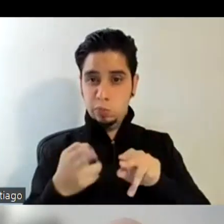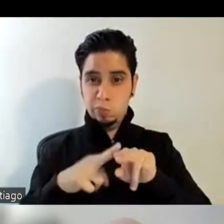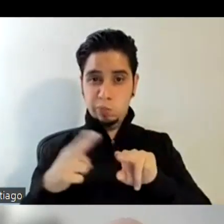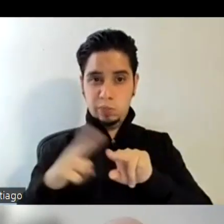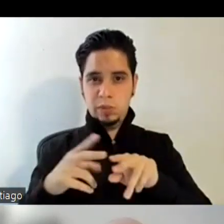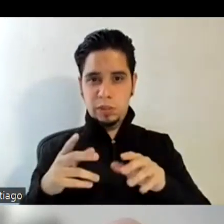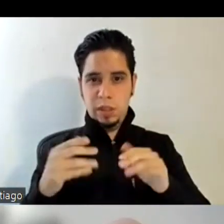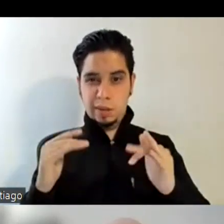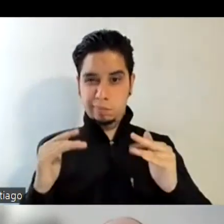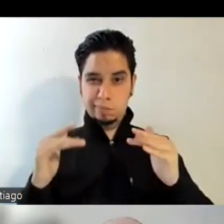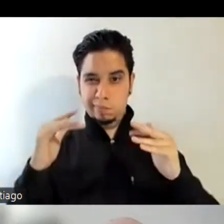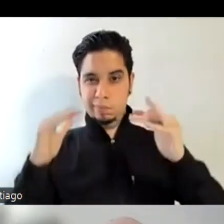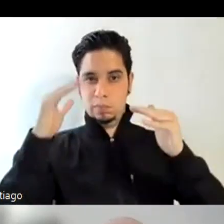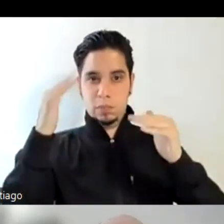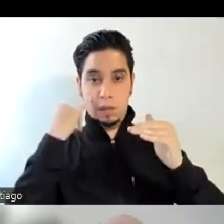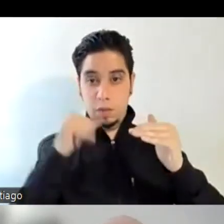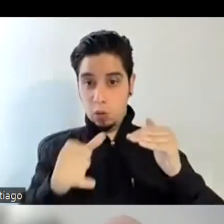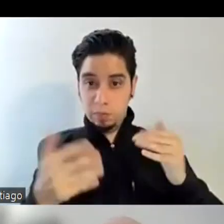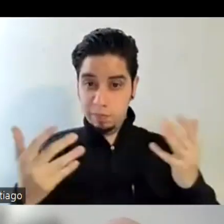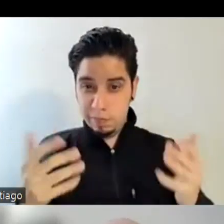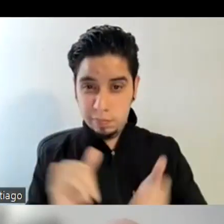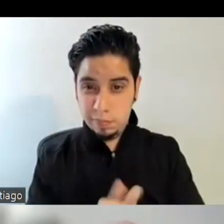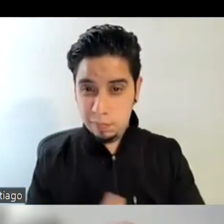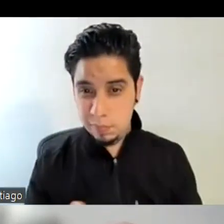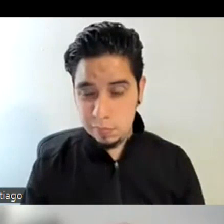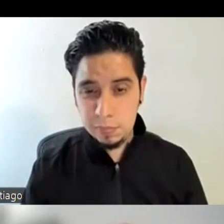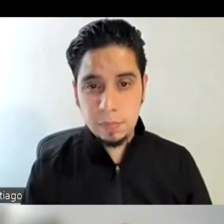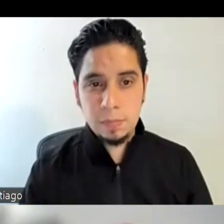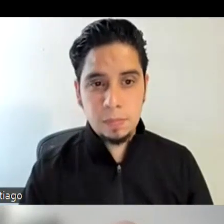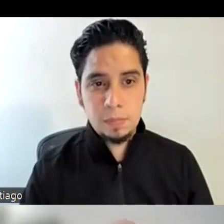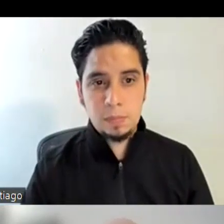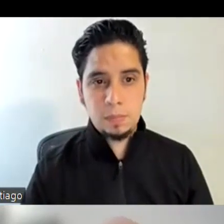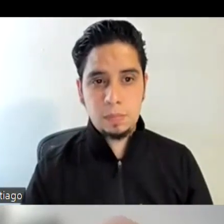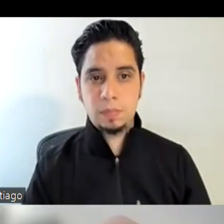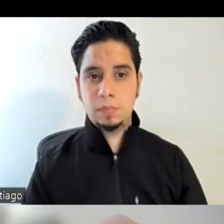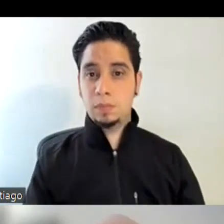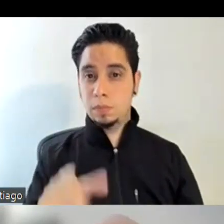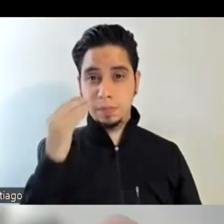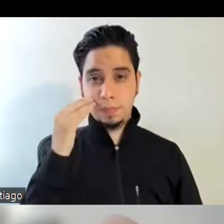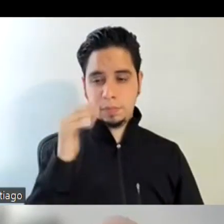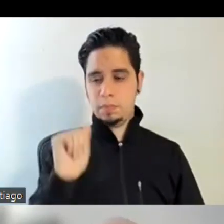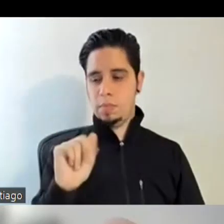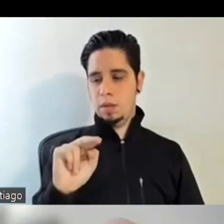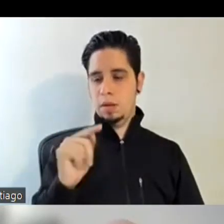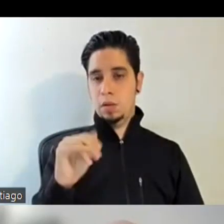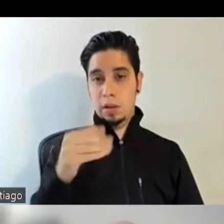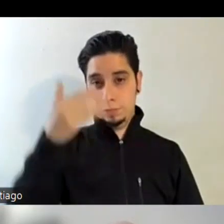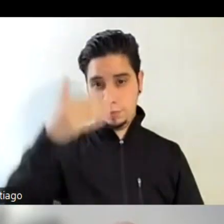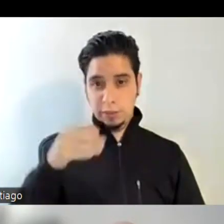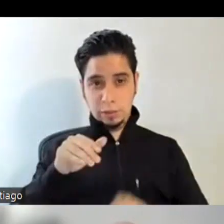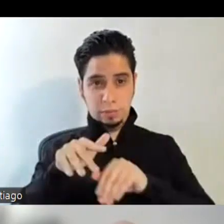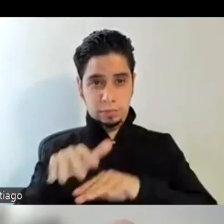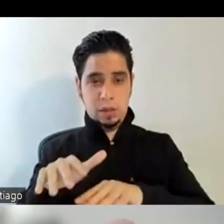nivelar, porque si no... Tú sabes, esto está fácil. Pero ya sabes, repito, Antígona frente al mar